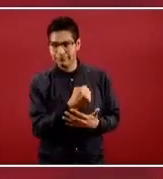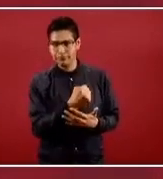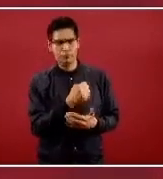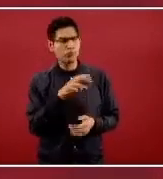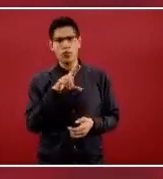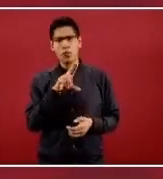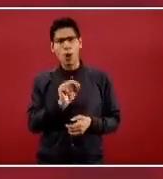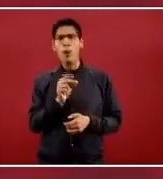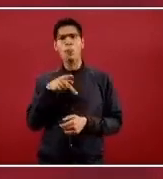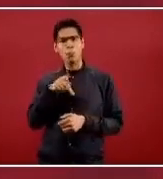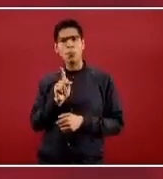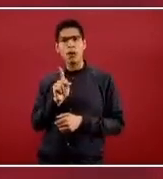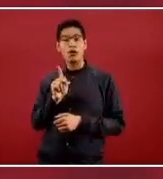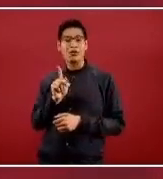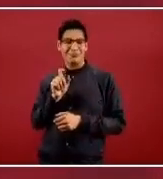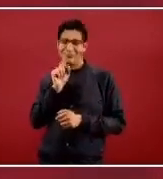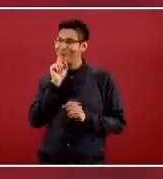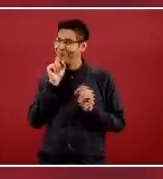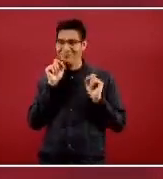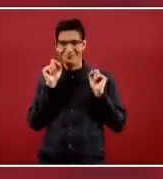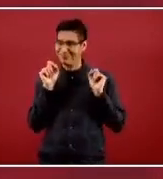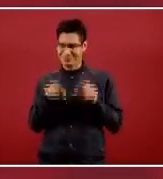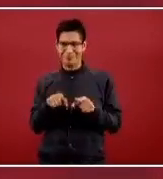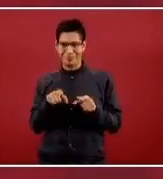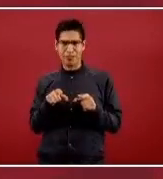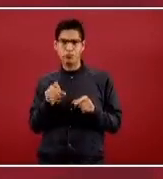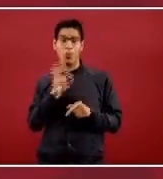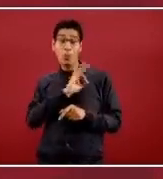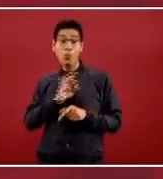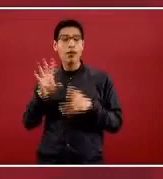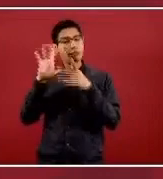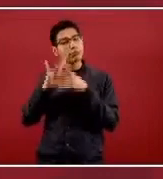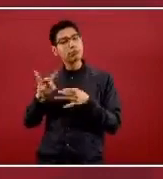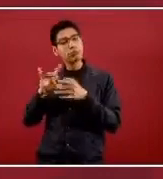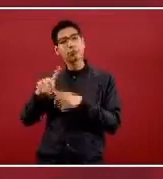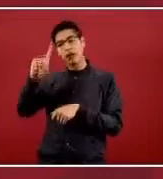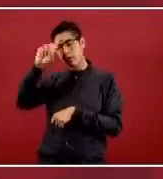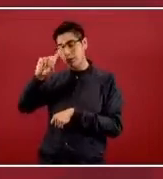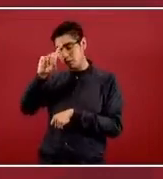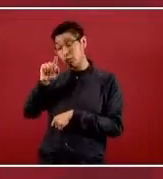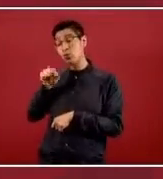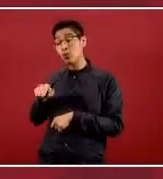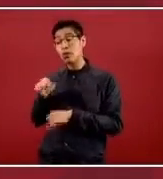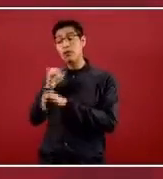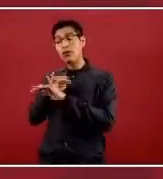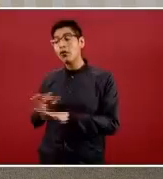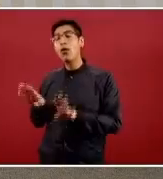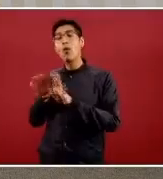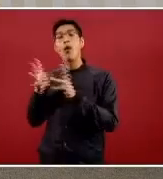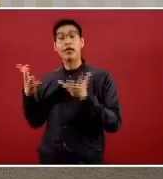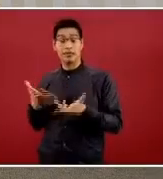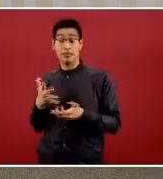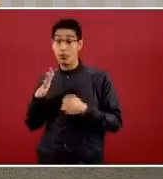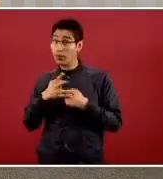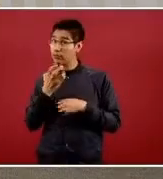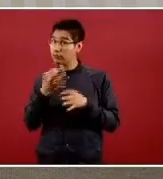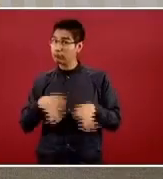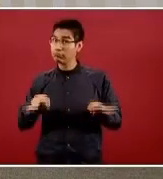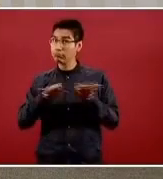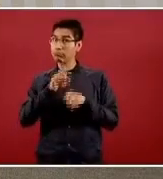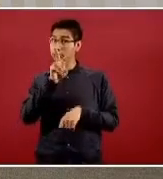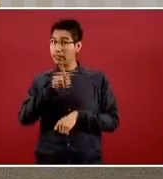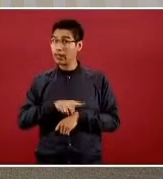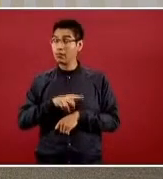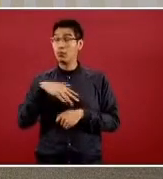orientación médica. Entonces, en este sentido, sí, y aquí quiero también comentar la importancia de este tipo de aplicaciones para la